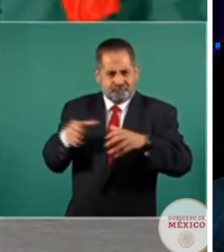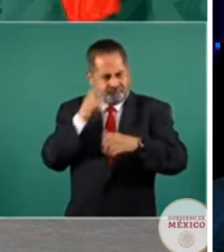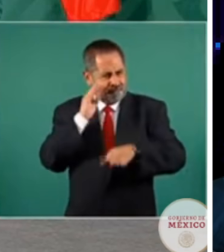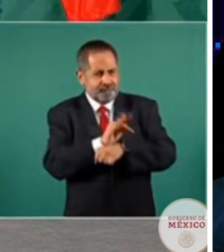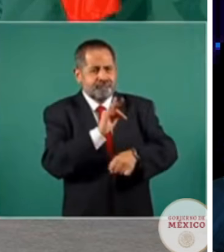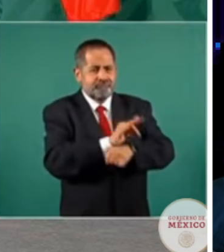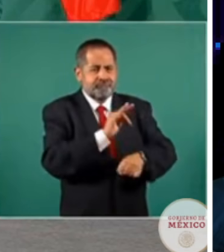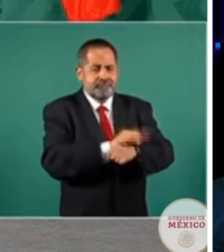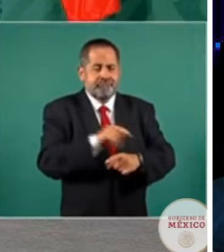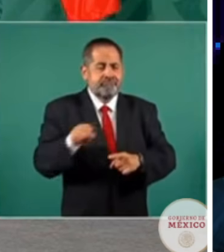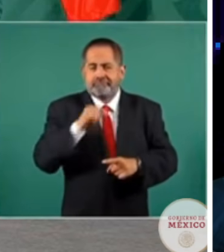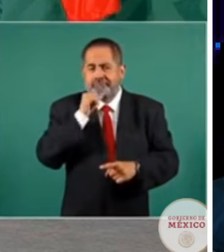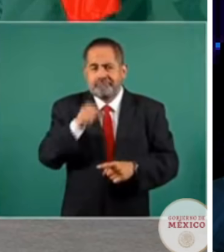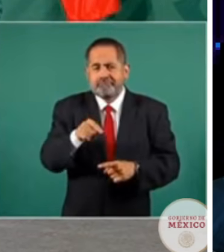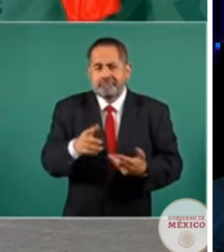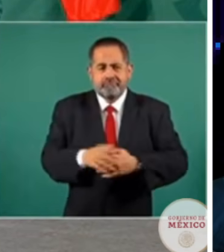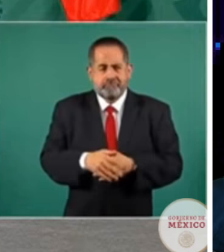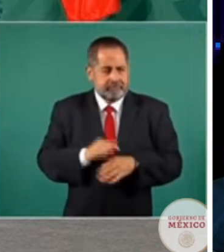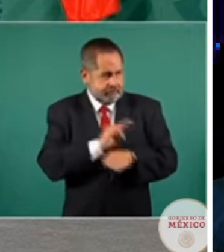para defender a la gente humilde